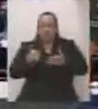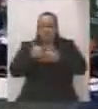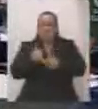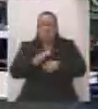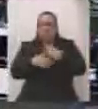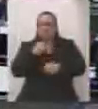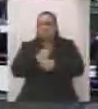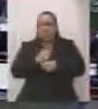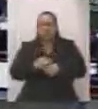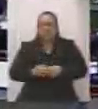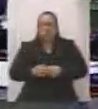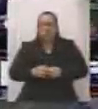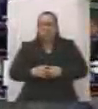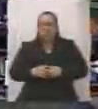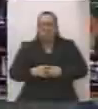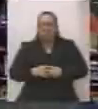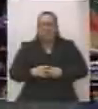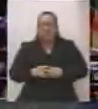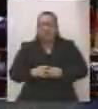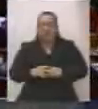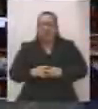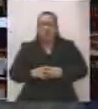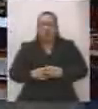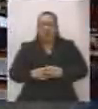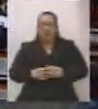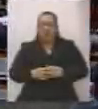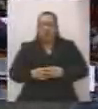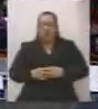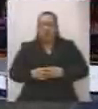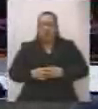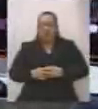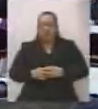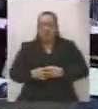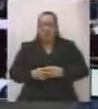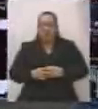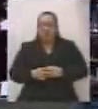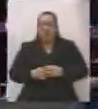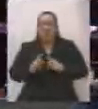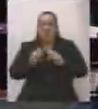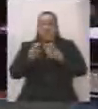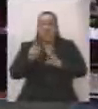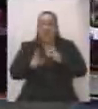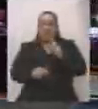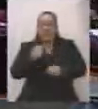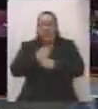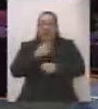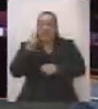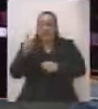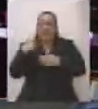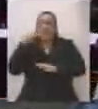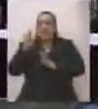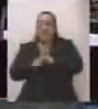con los trabajadores B de la economía rica. Pero eso deja a los trabajadores D, los que tienen la